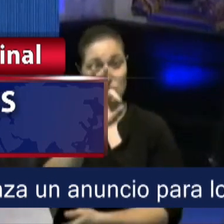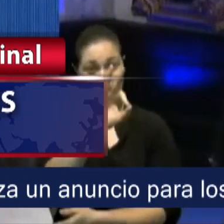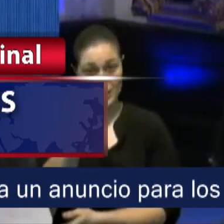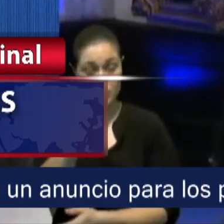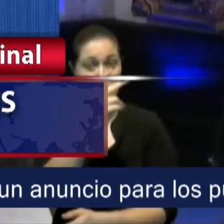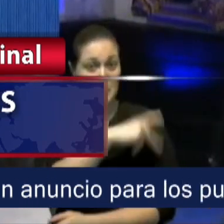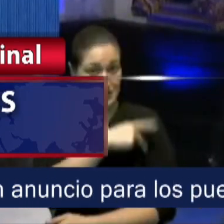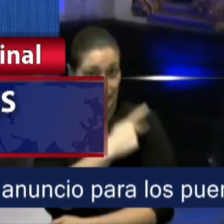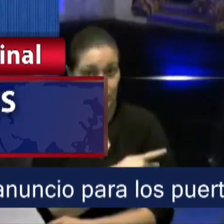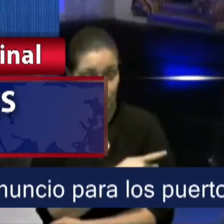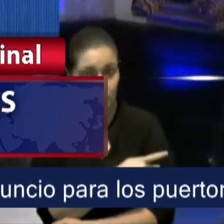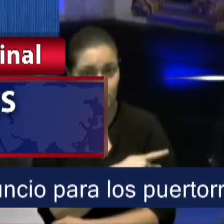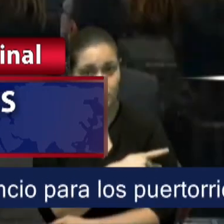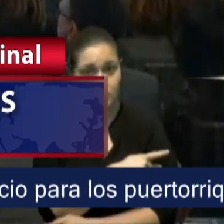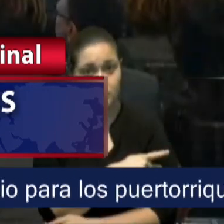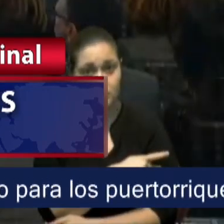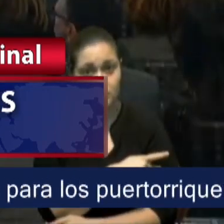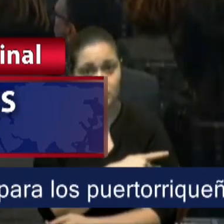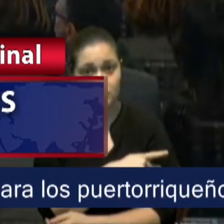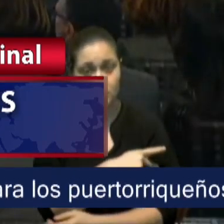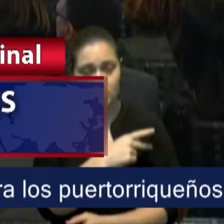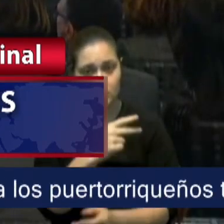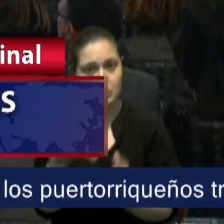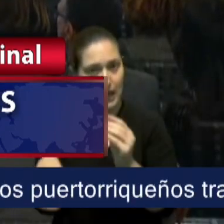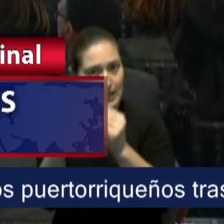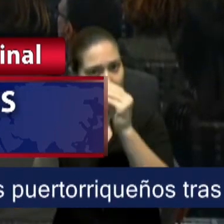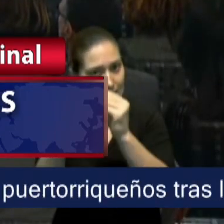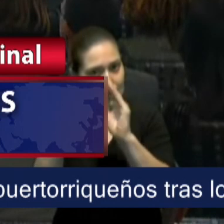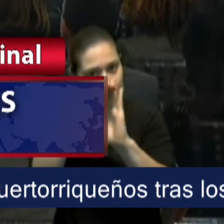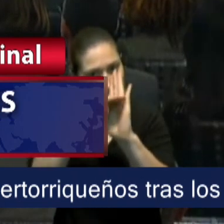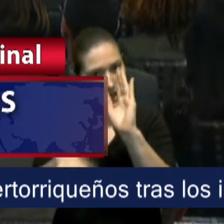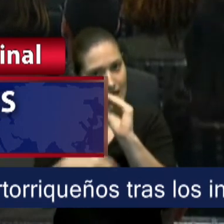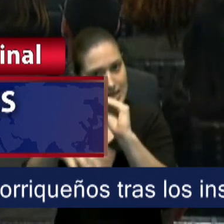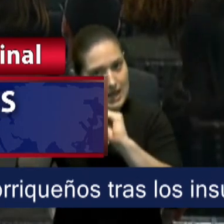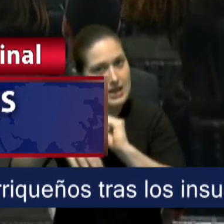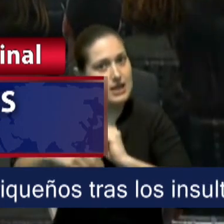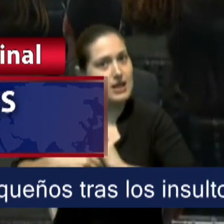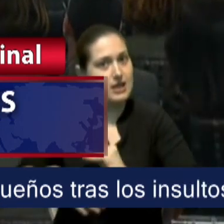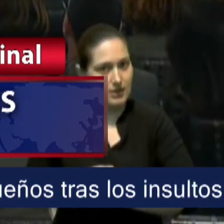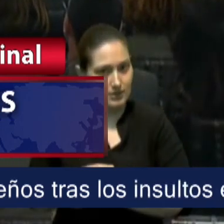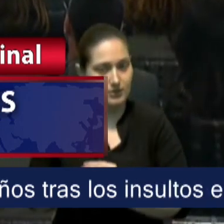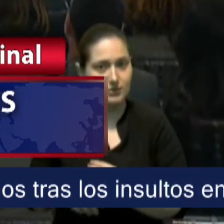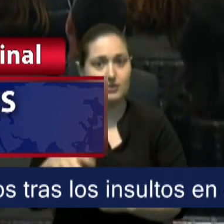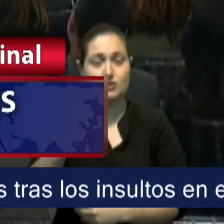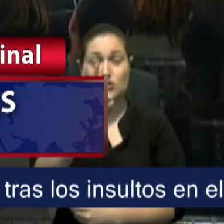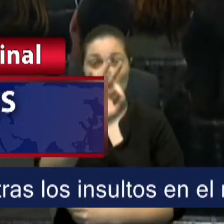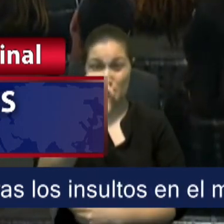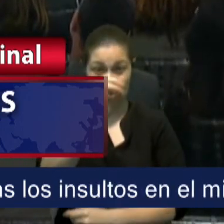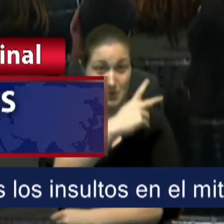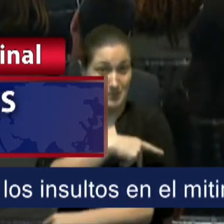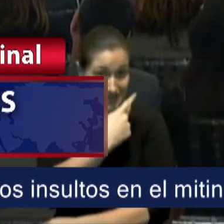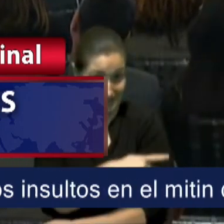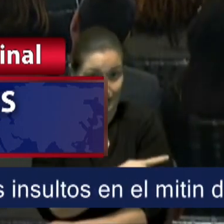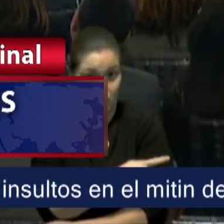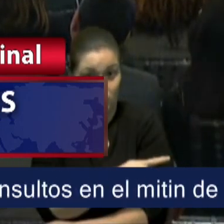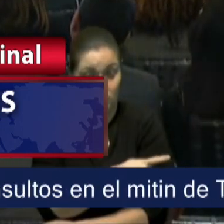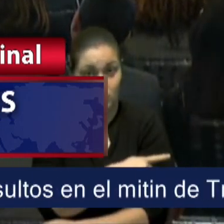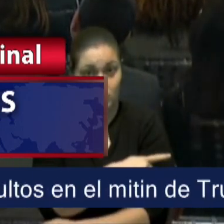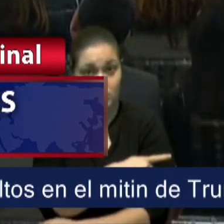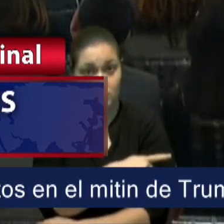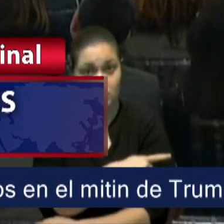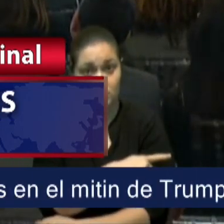la cantidad de pacientes que se están aplicando y hemos aumentado en 90000 pacientes las personas que